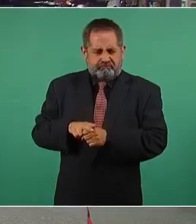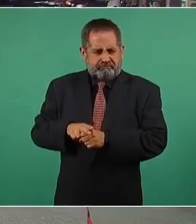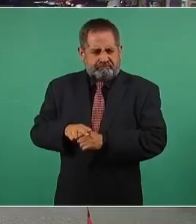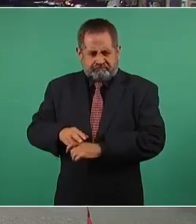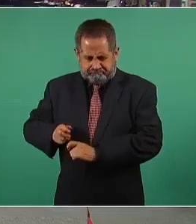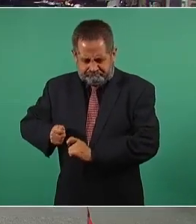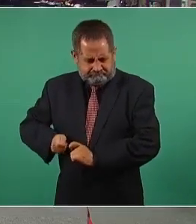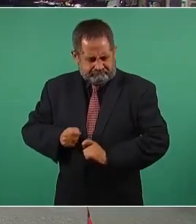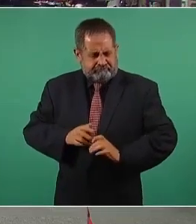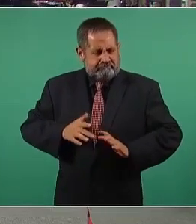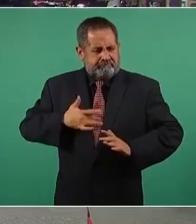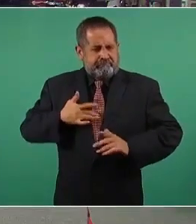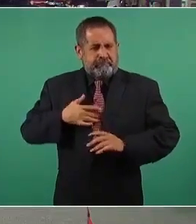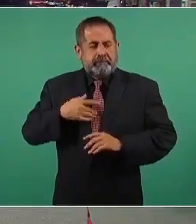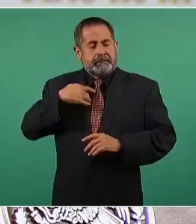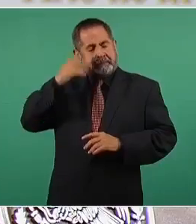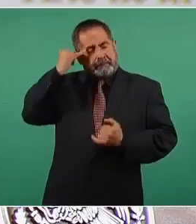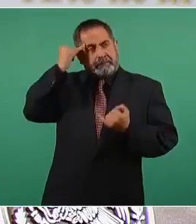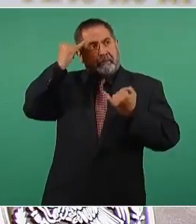tierra, no levito.